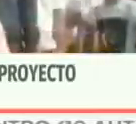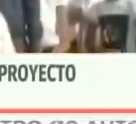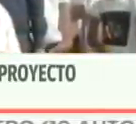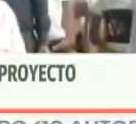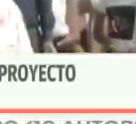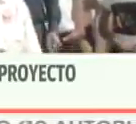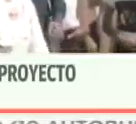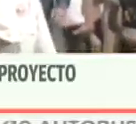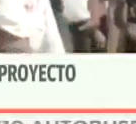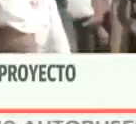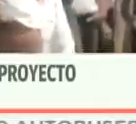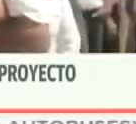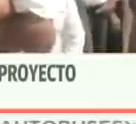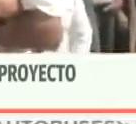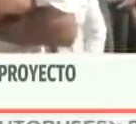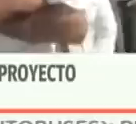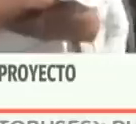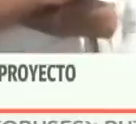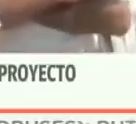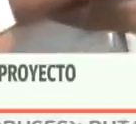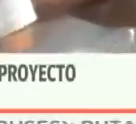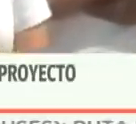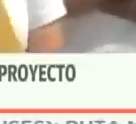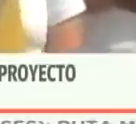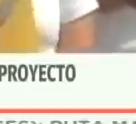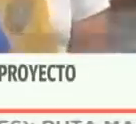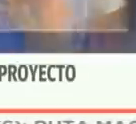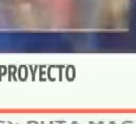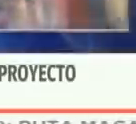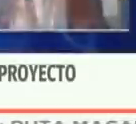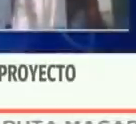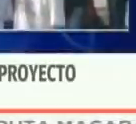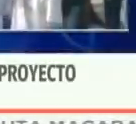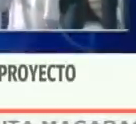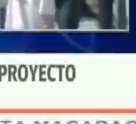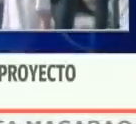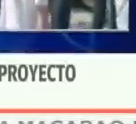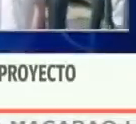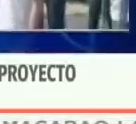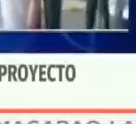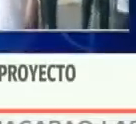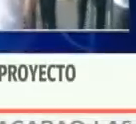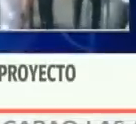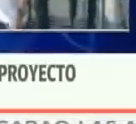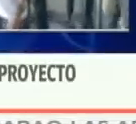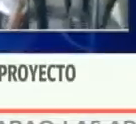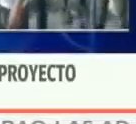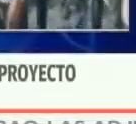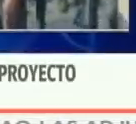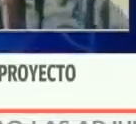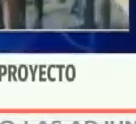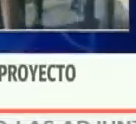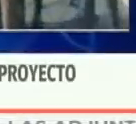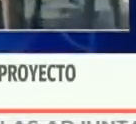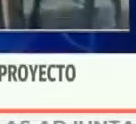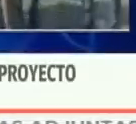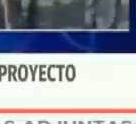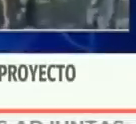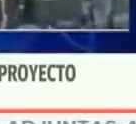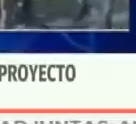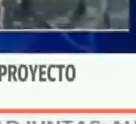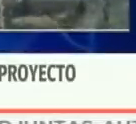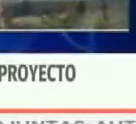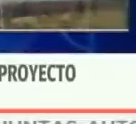Cumaná, de la lealtad a usted, irreductible e incondicional. Aquí está su pueblo, presidente. Aquí están sus estudiantes de la